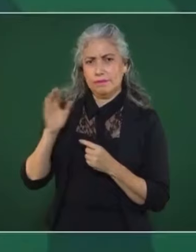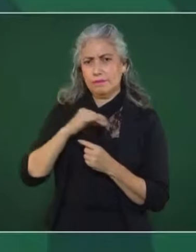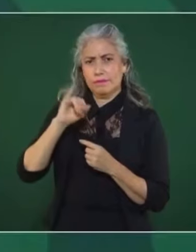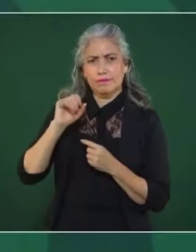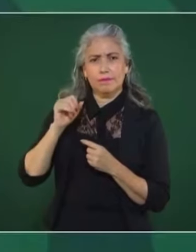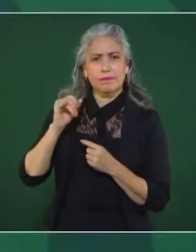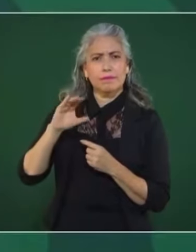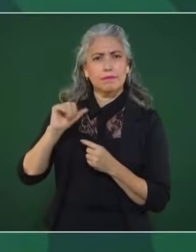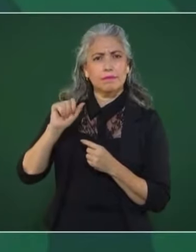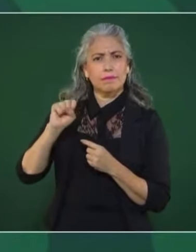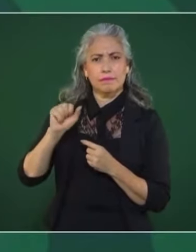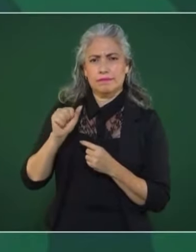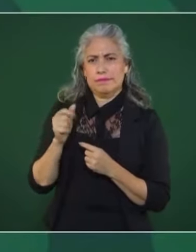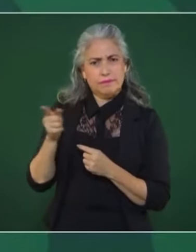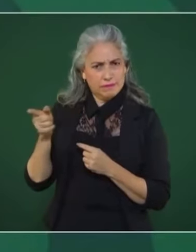nunca plantearon eso,